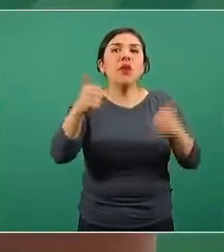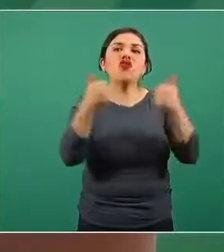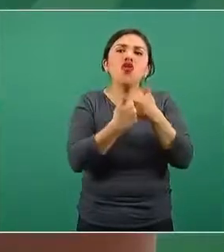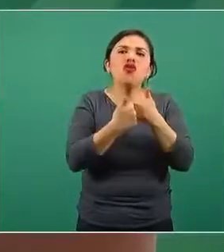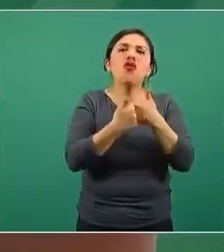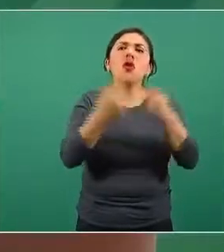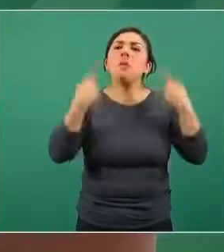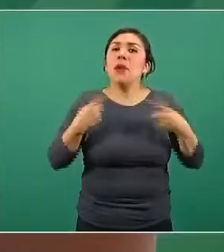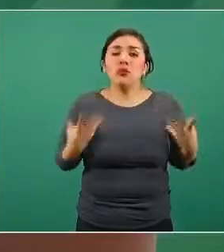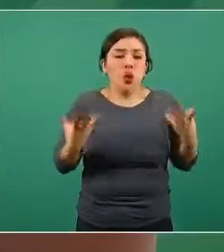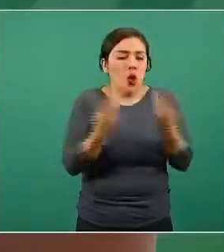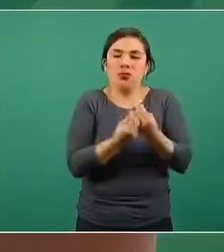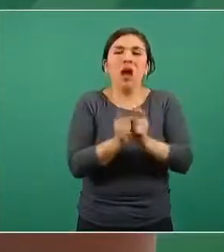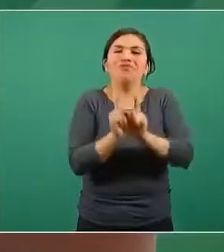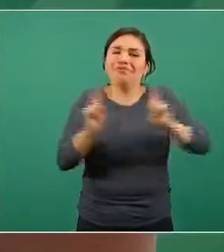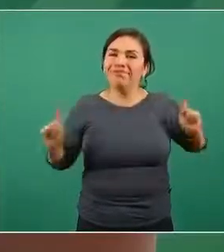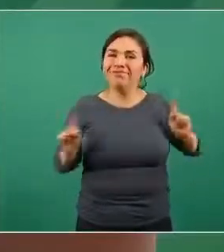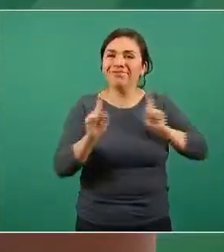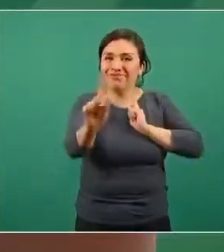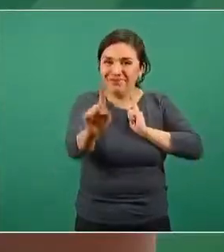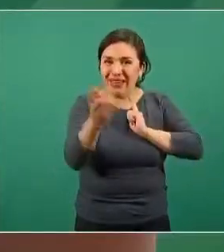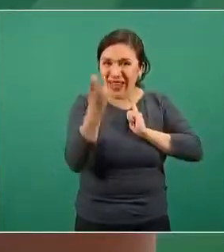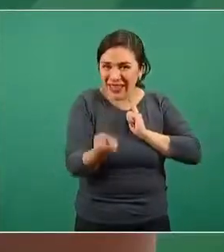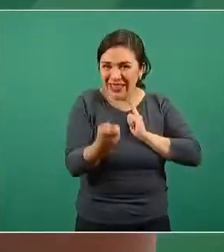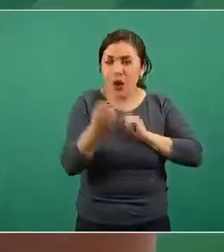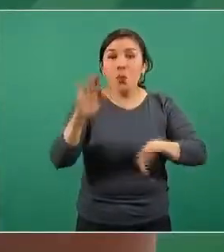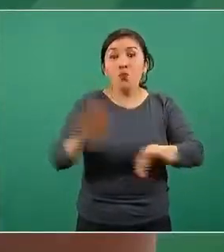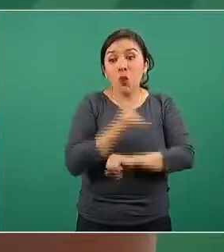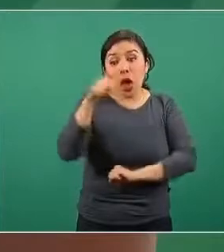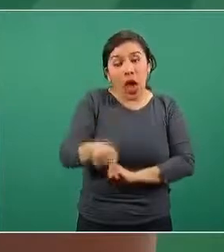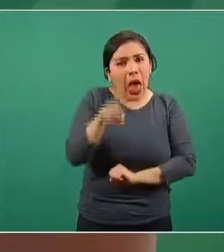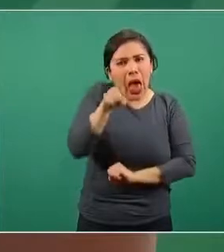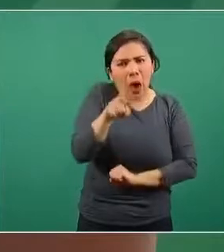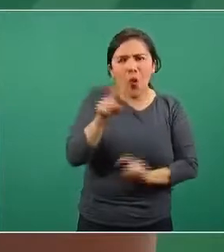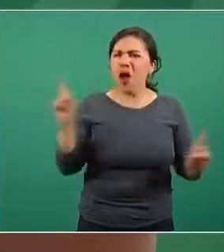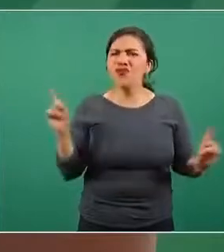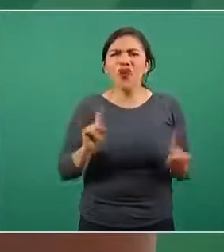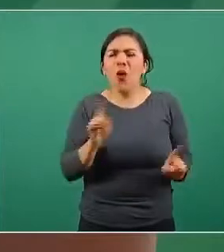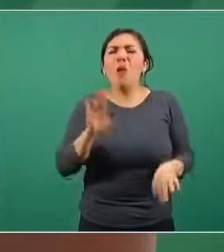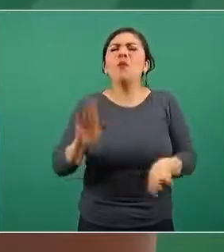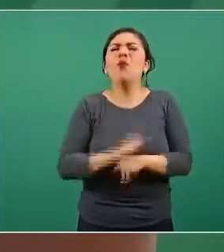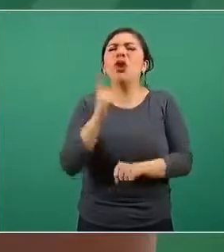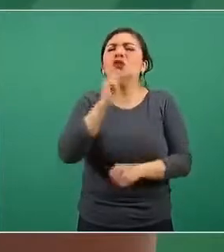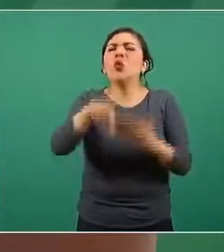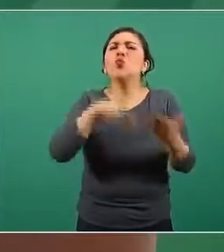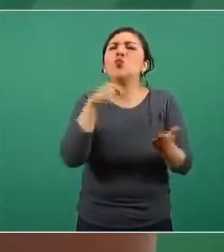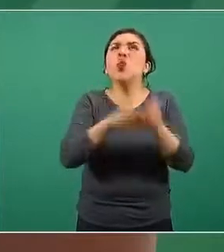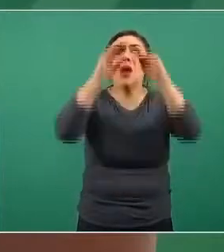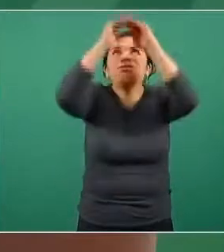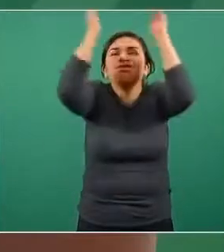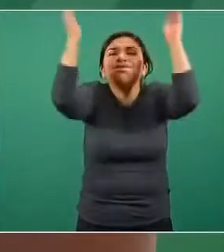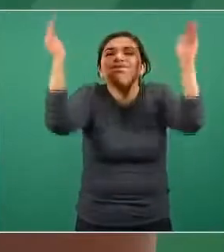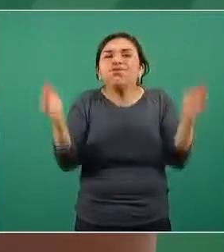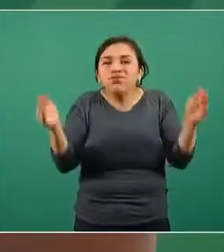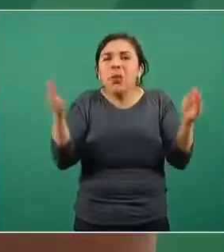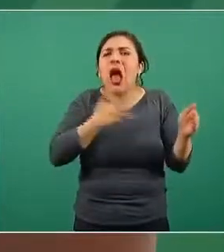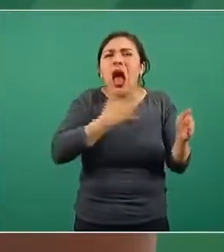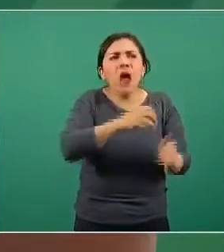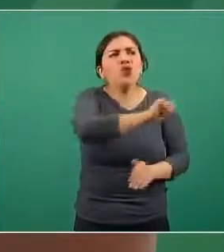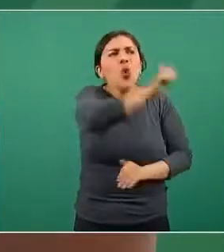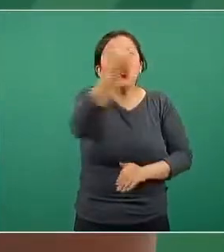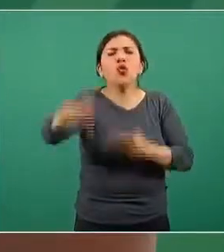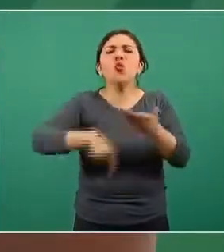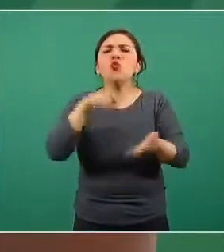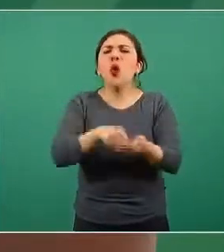tipo de distanciamiento físico, no por el agua per se, sino por el espacio físico donde se encuentra. Habrá algunas